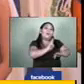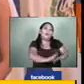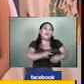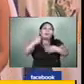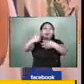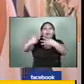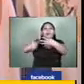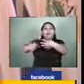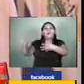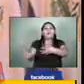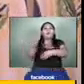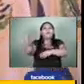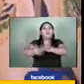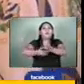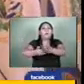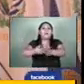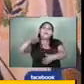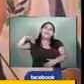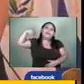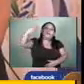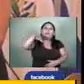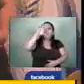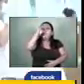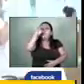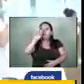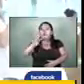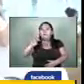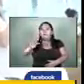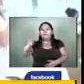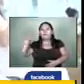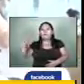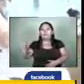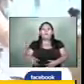ley entrará en vigencia hasta febrero del próximo año.